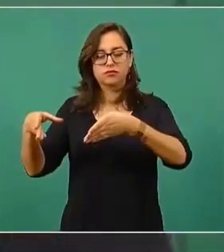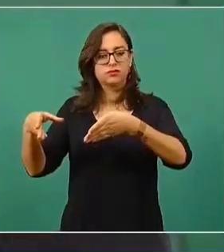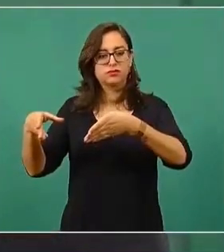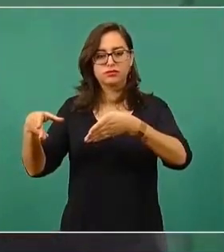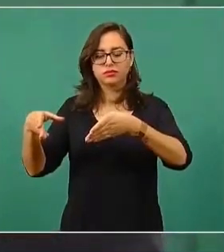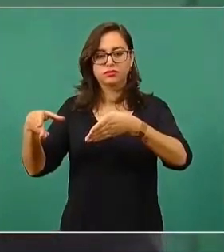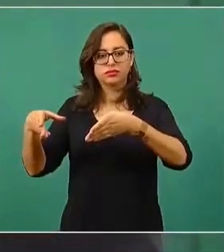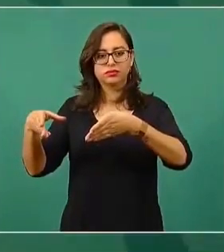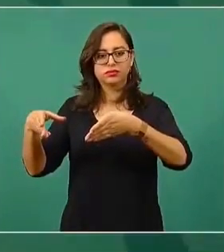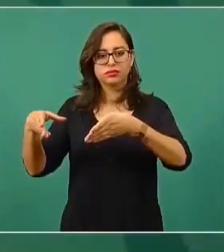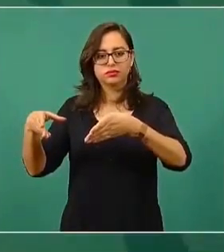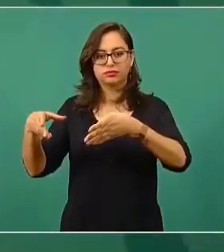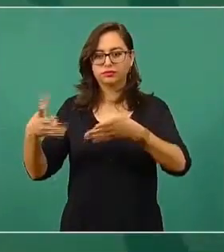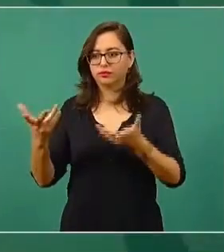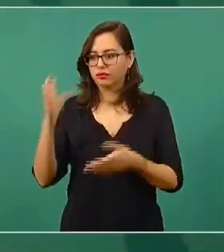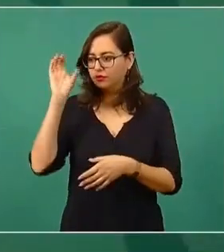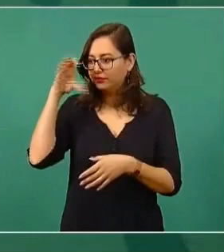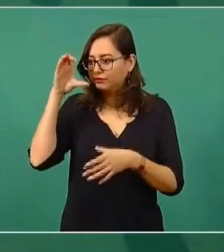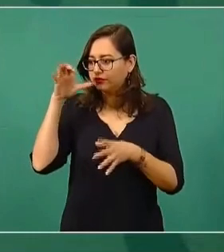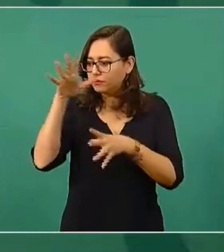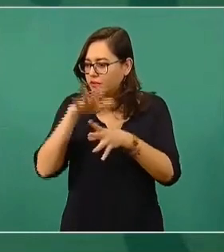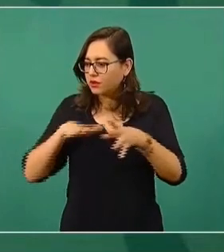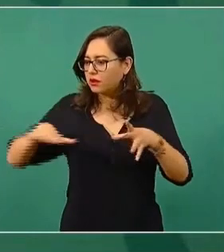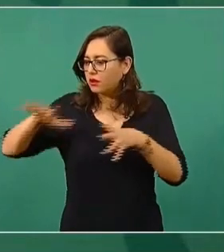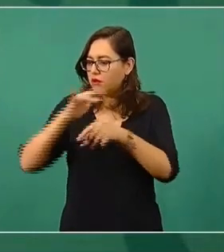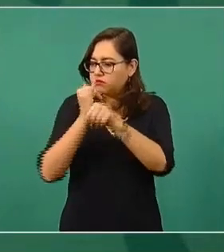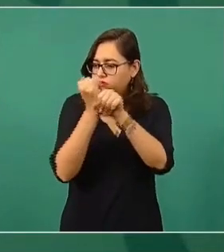completamente distinto en la ciencia social.